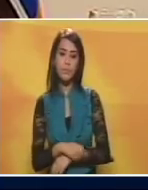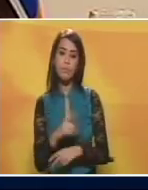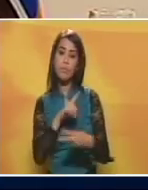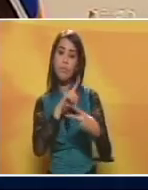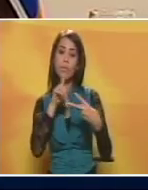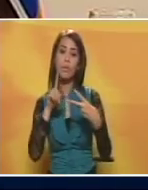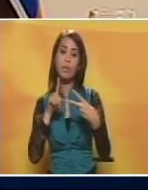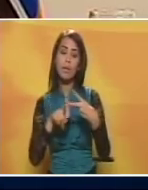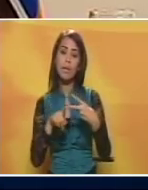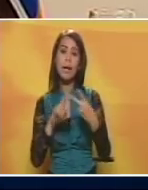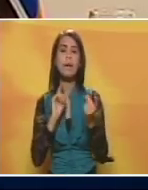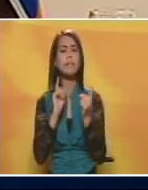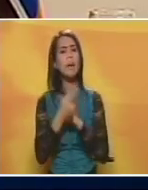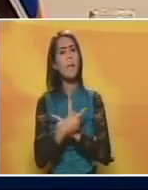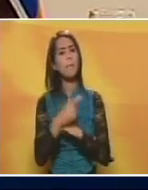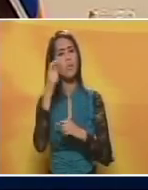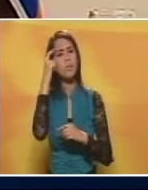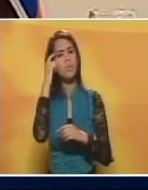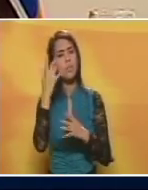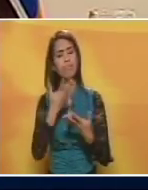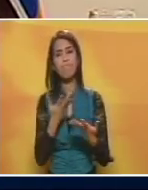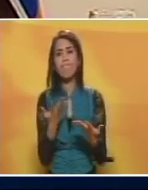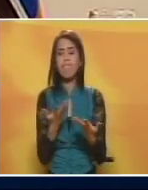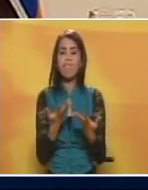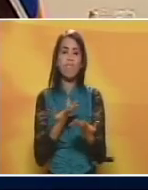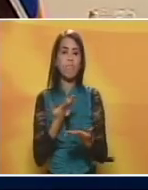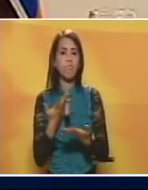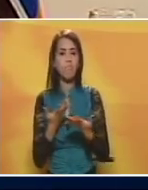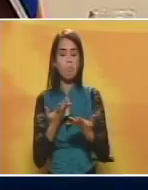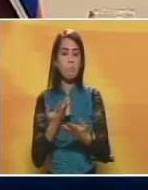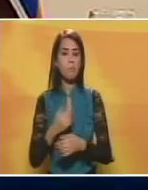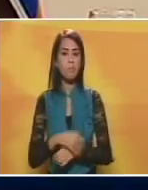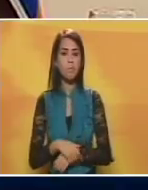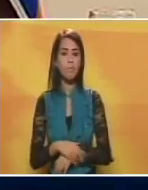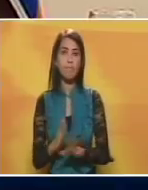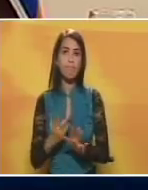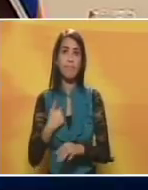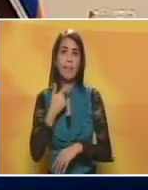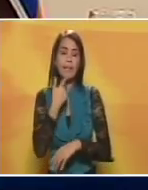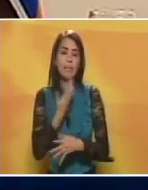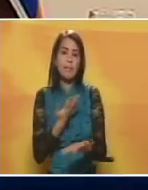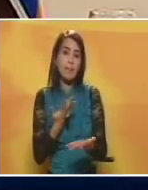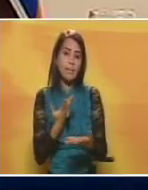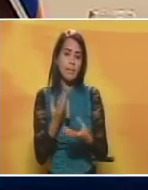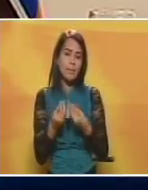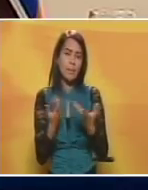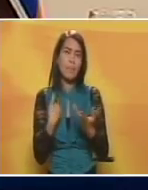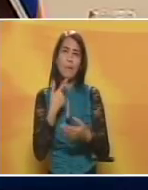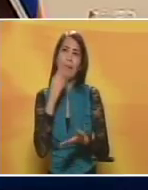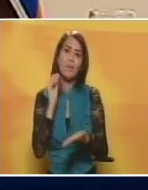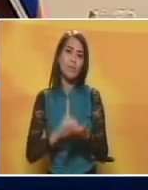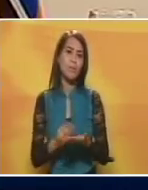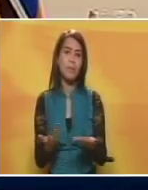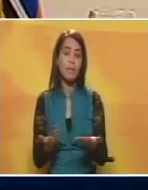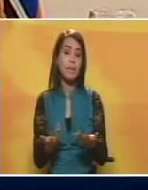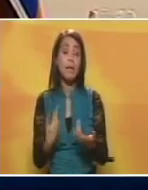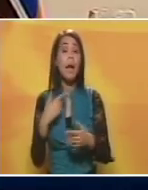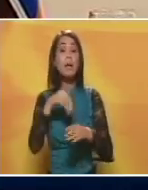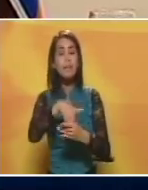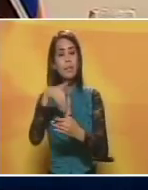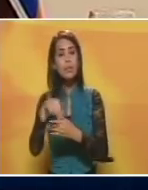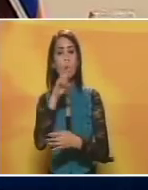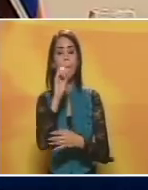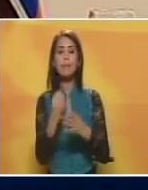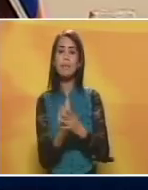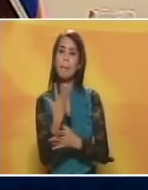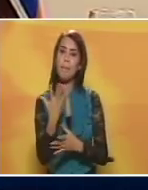relación al cambio de fecha, mira, ¿qué te puedo decir? Como lo vuelvo a repetir, aquí hay una elección el